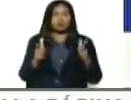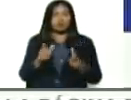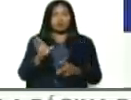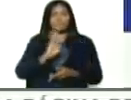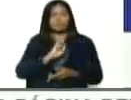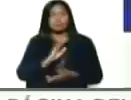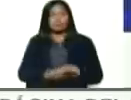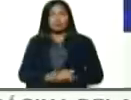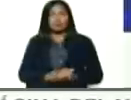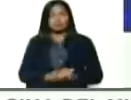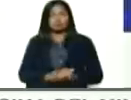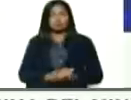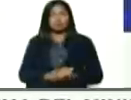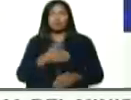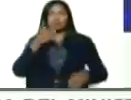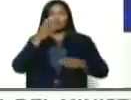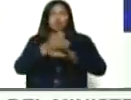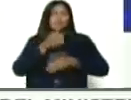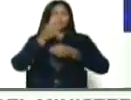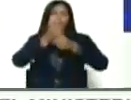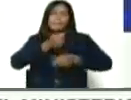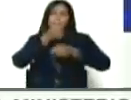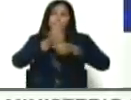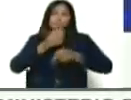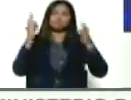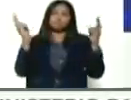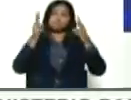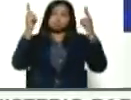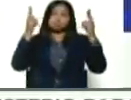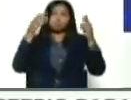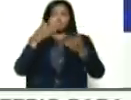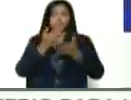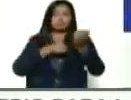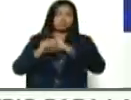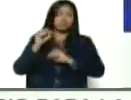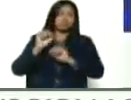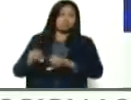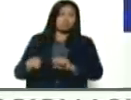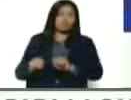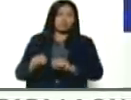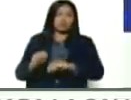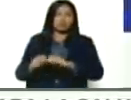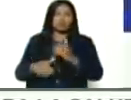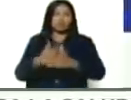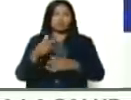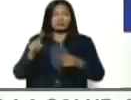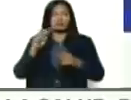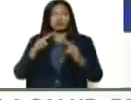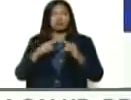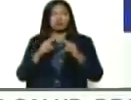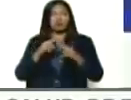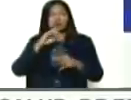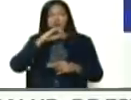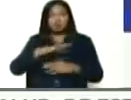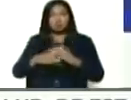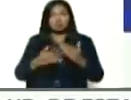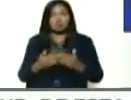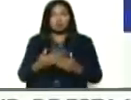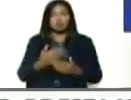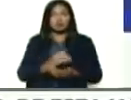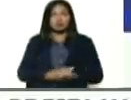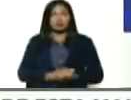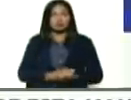libertadoras cabalgaron hacia la victoria antiimperialista más grande que se conozca en la historia de la república